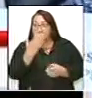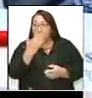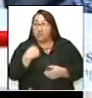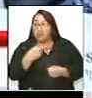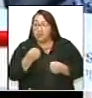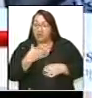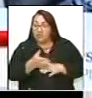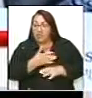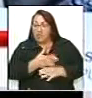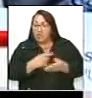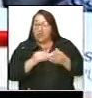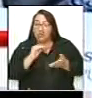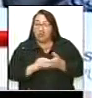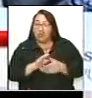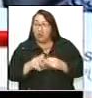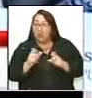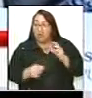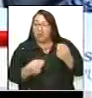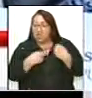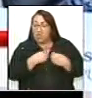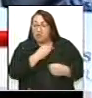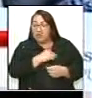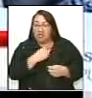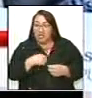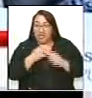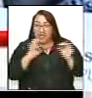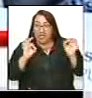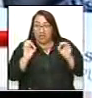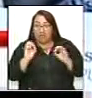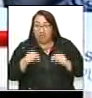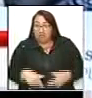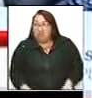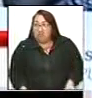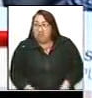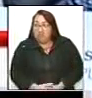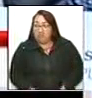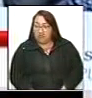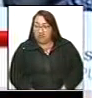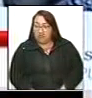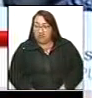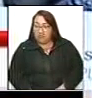que iba a estar también un representante del ministerio de energía aquí